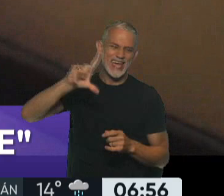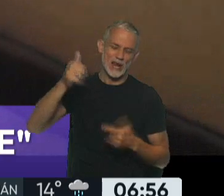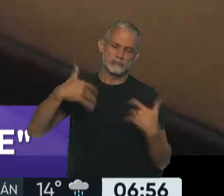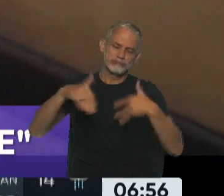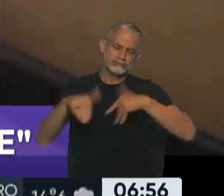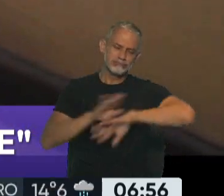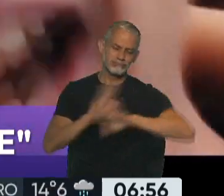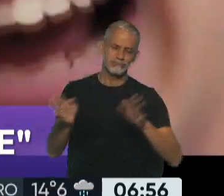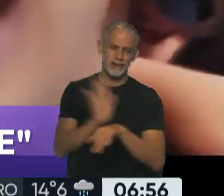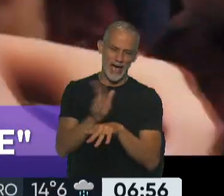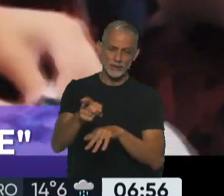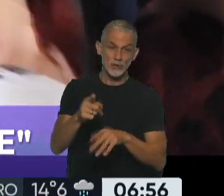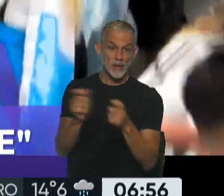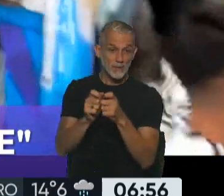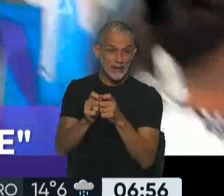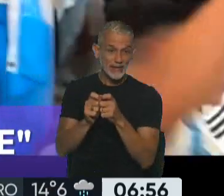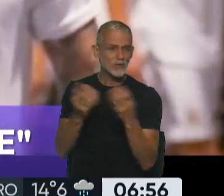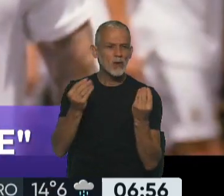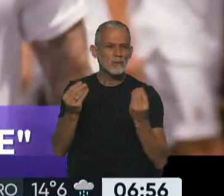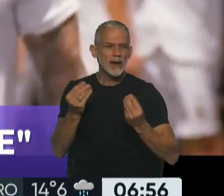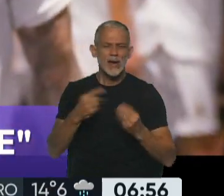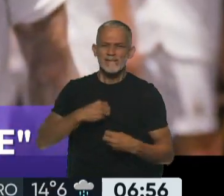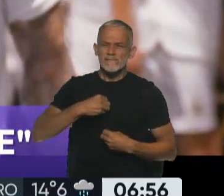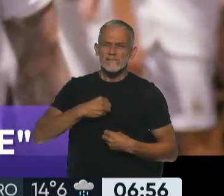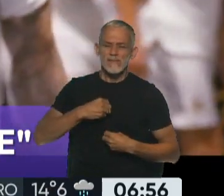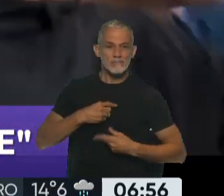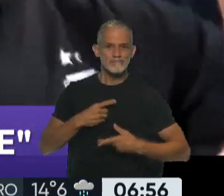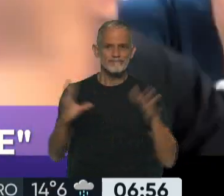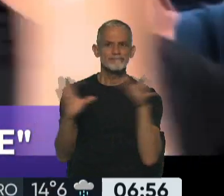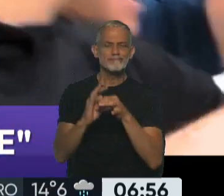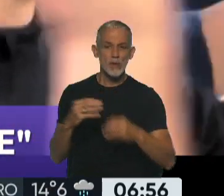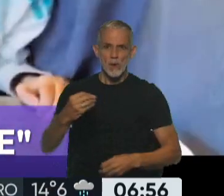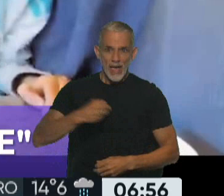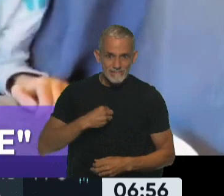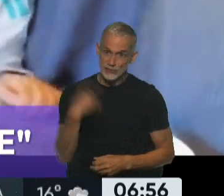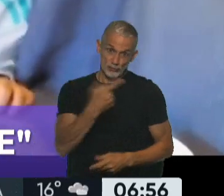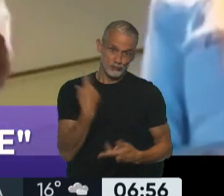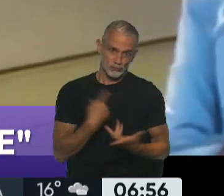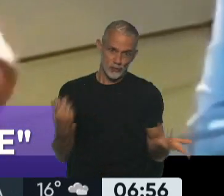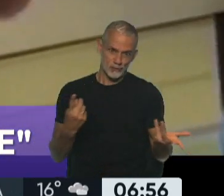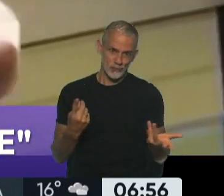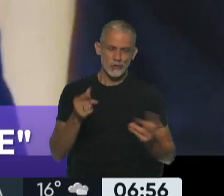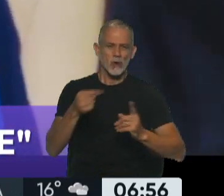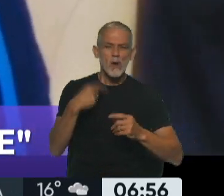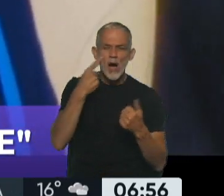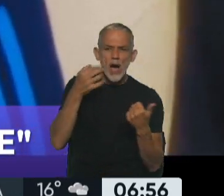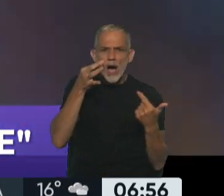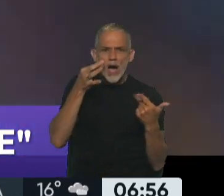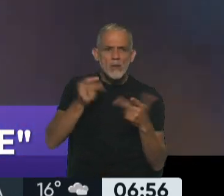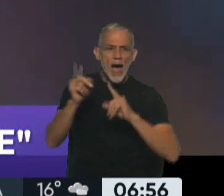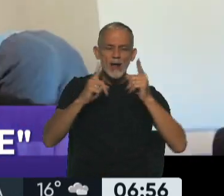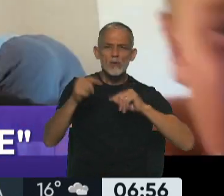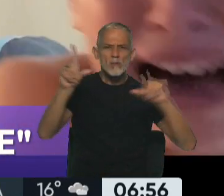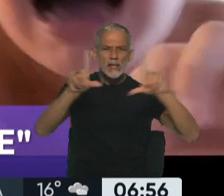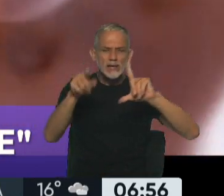montón para esta película, que lo que busca es la sensibilidad como hincha, como fuimos todos, cómo lo fuimos viviendo. Ves algunos en la